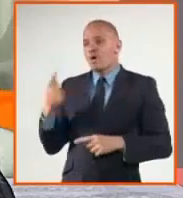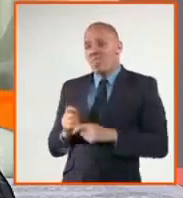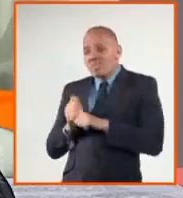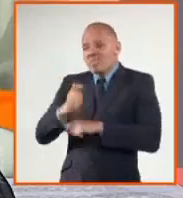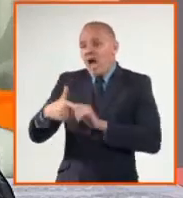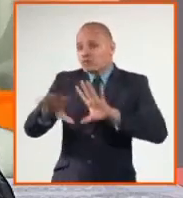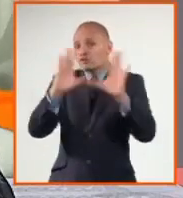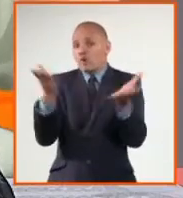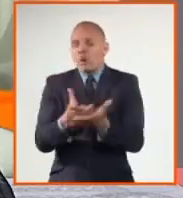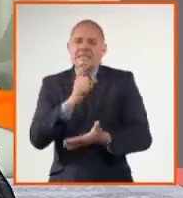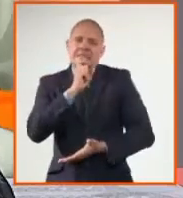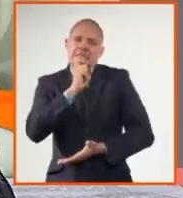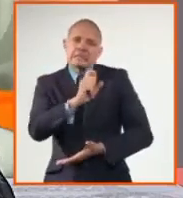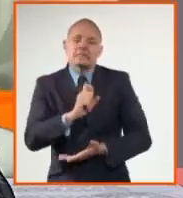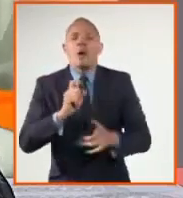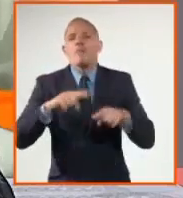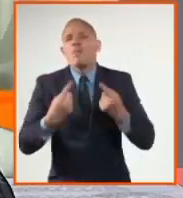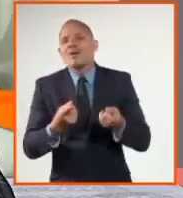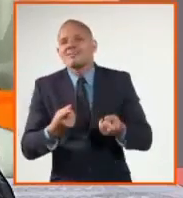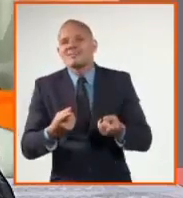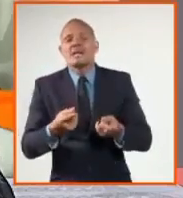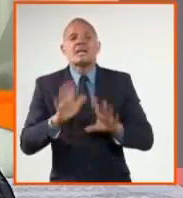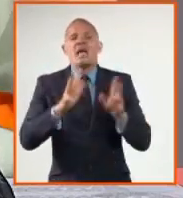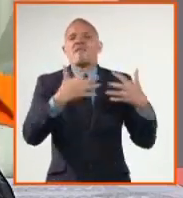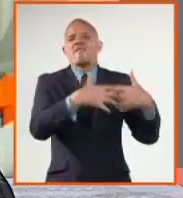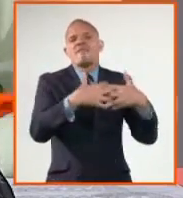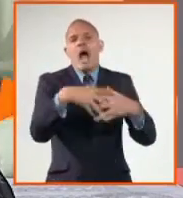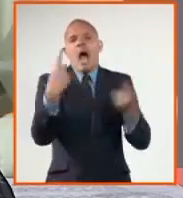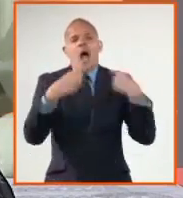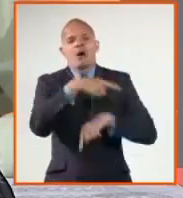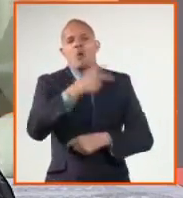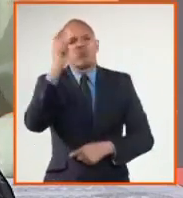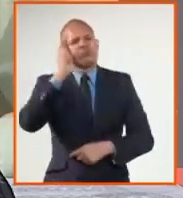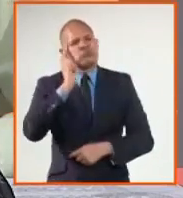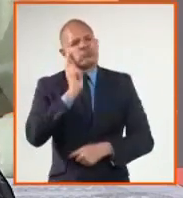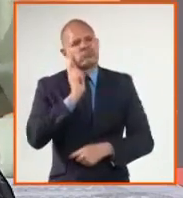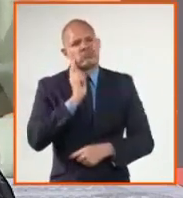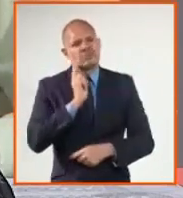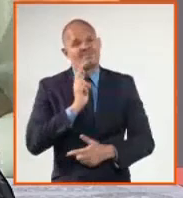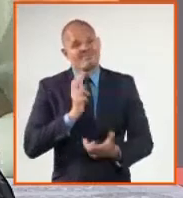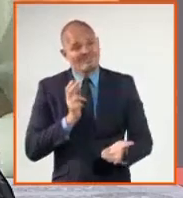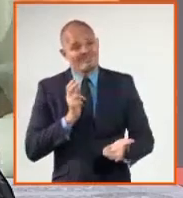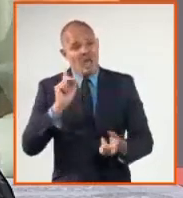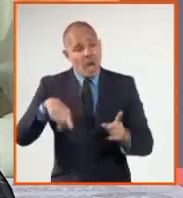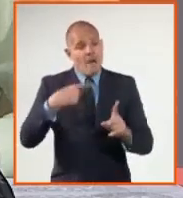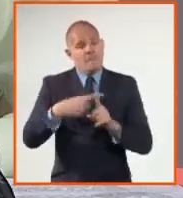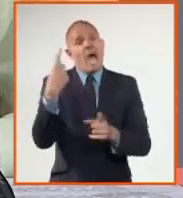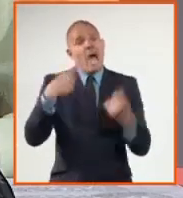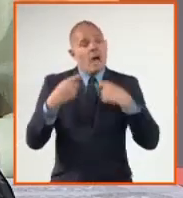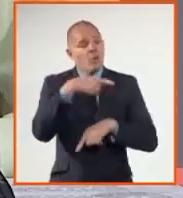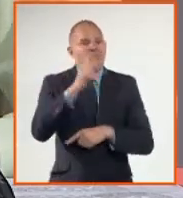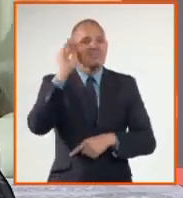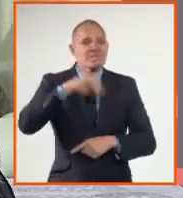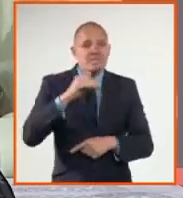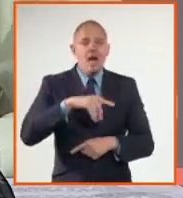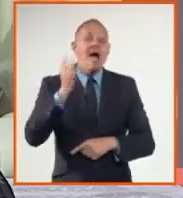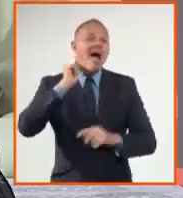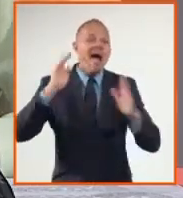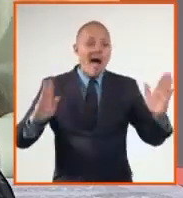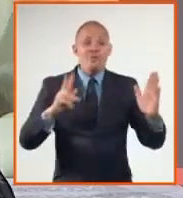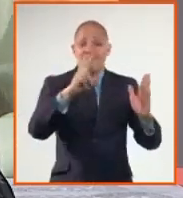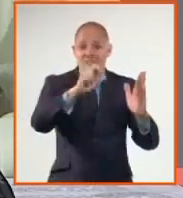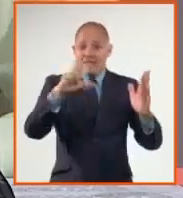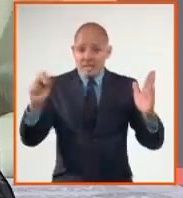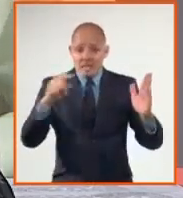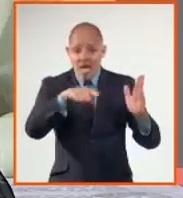técnica y también que hemos tenido en la generación distribuida por la falta de mantenimiento provocada por lakovic y toda la coyuntura internacional no hace